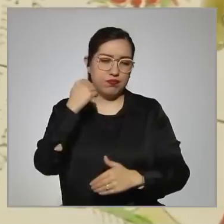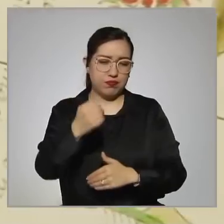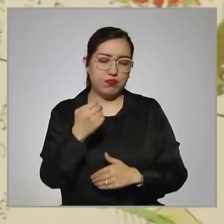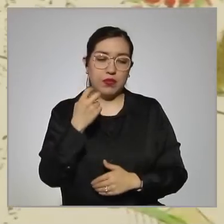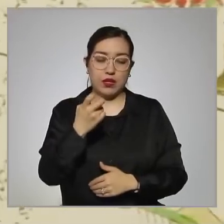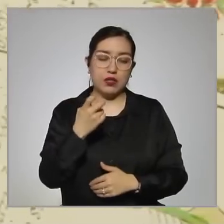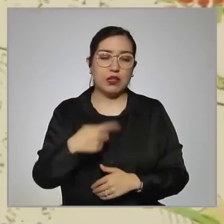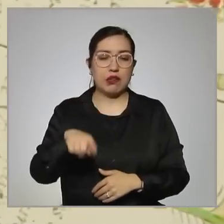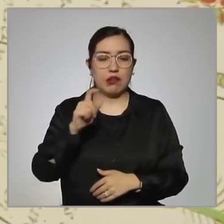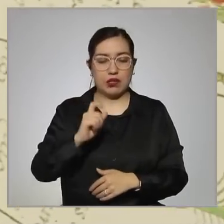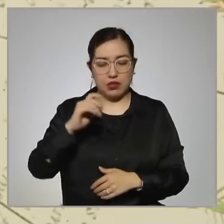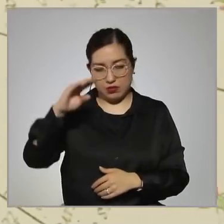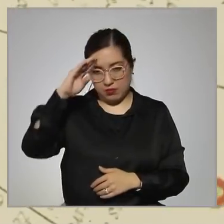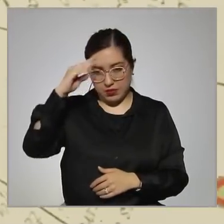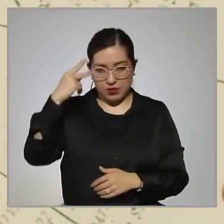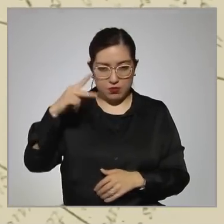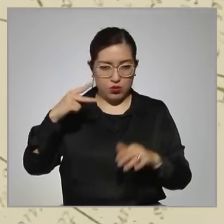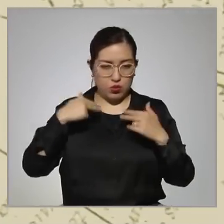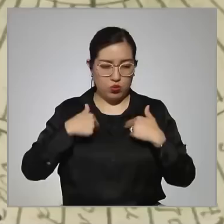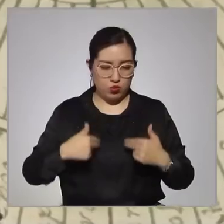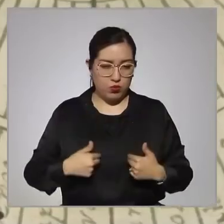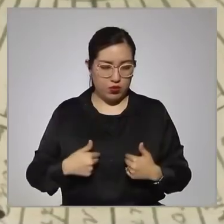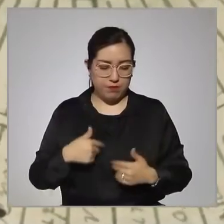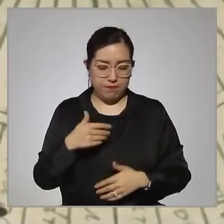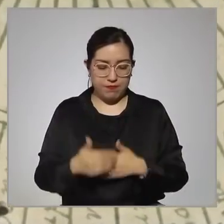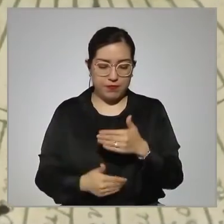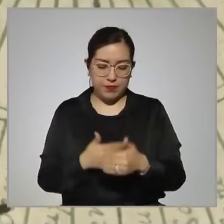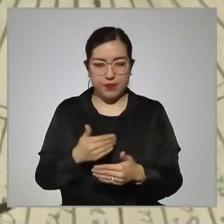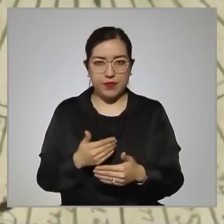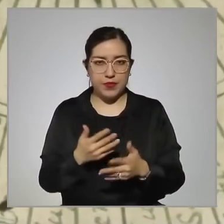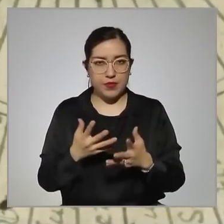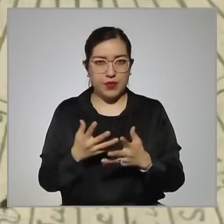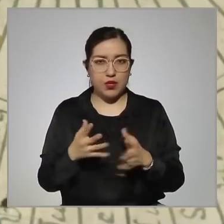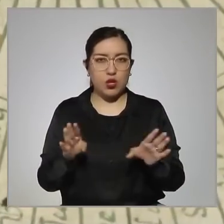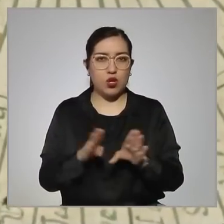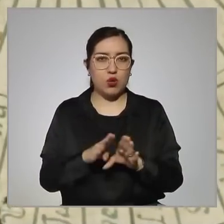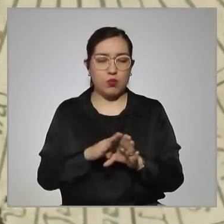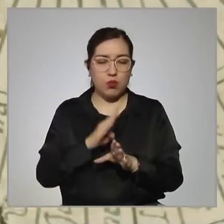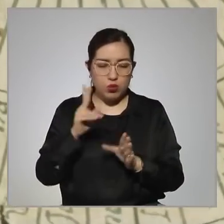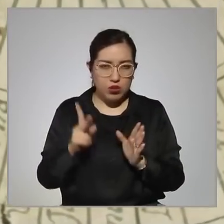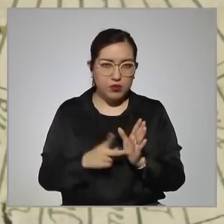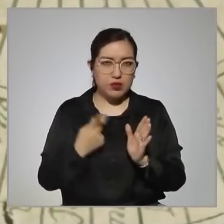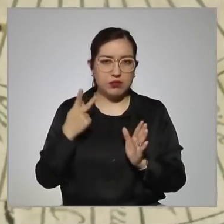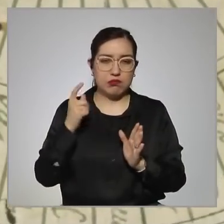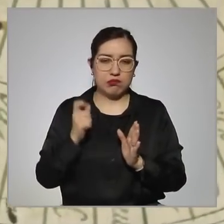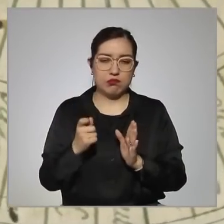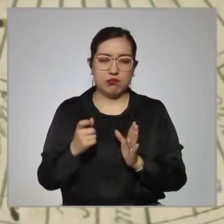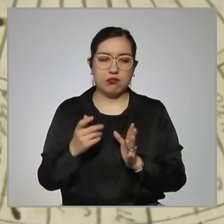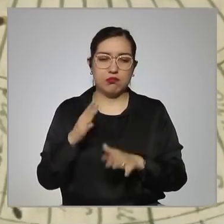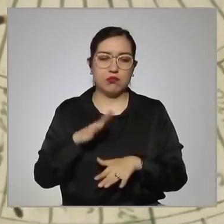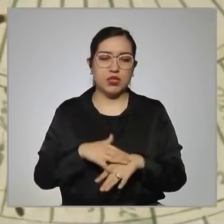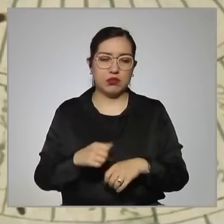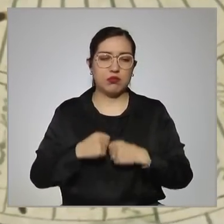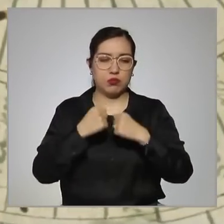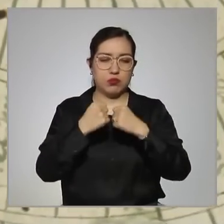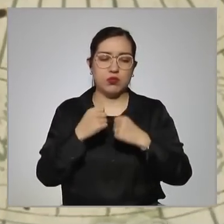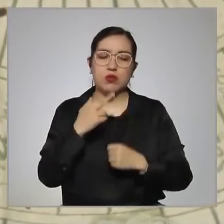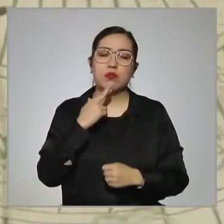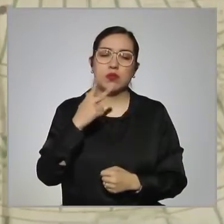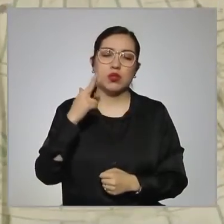de un pensamiento humano que se fue, digamos, recargando, por decir así, se fue